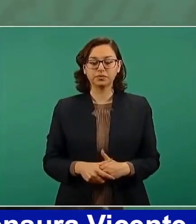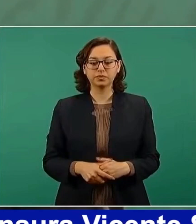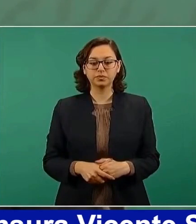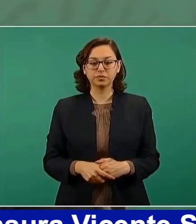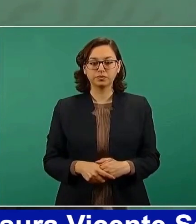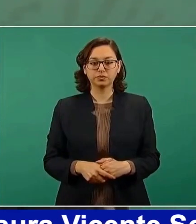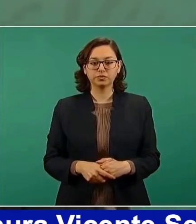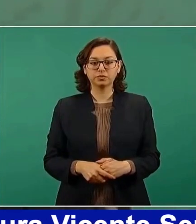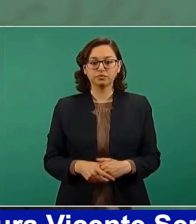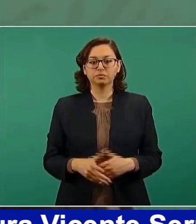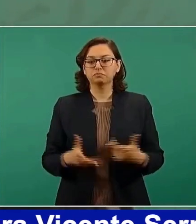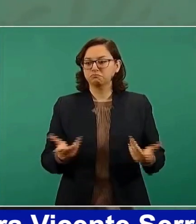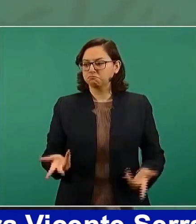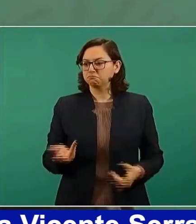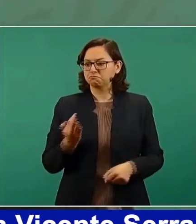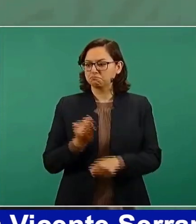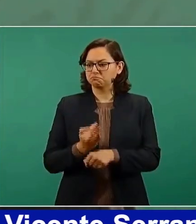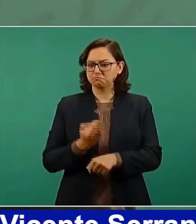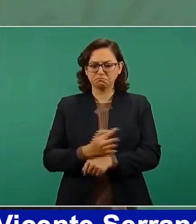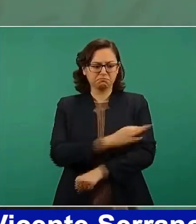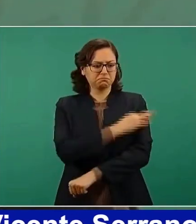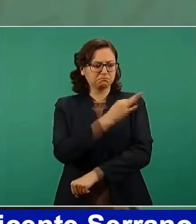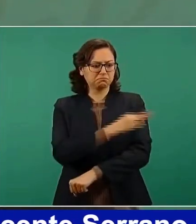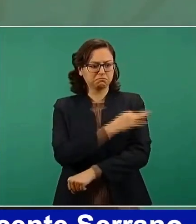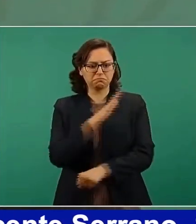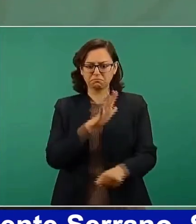no hay contratiempo.